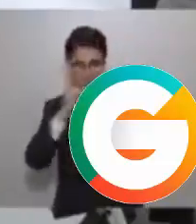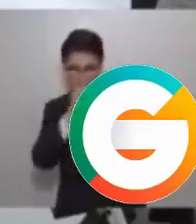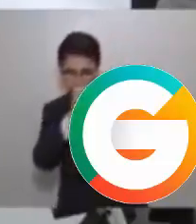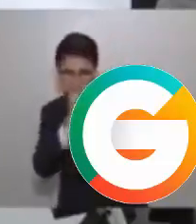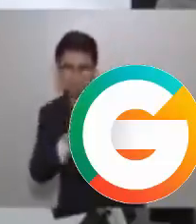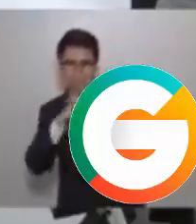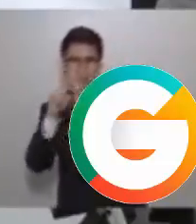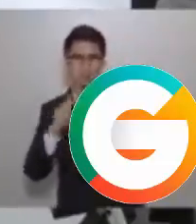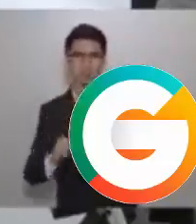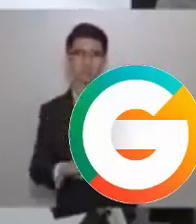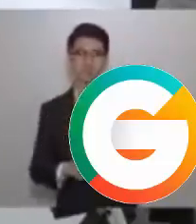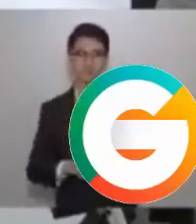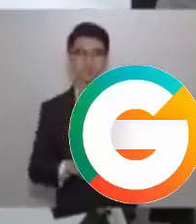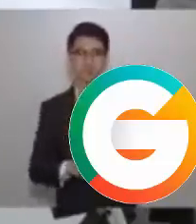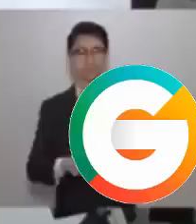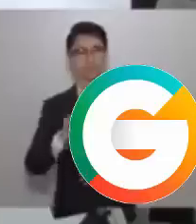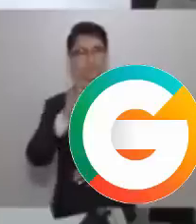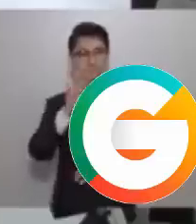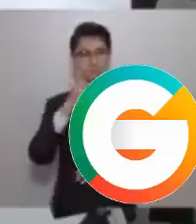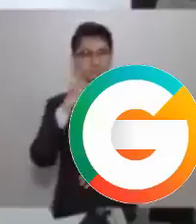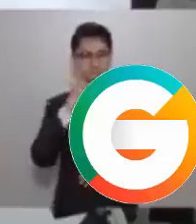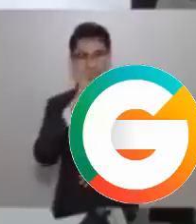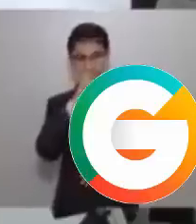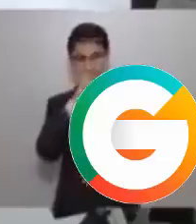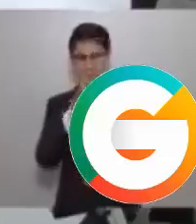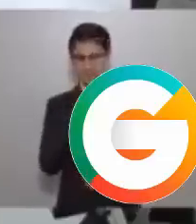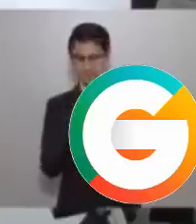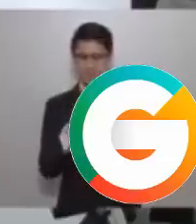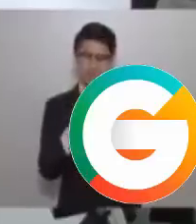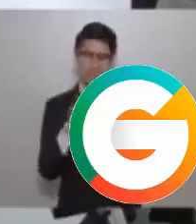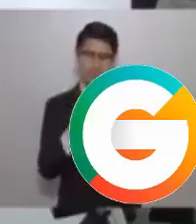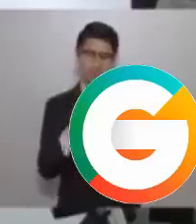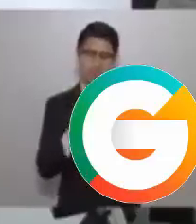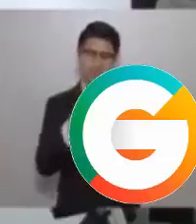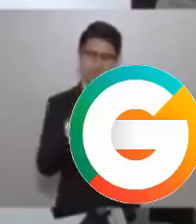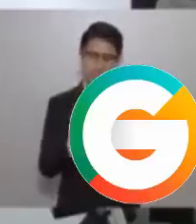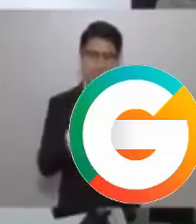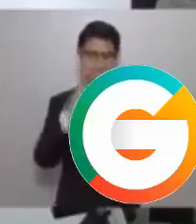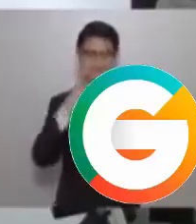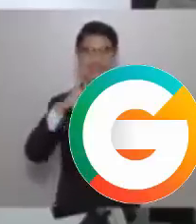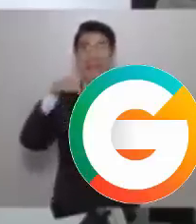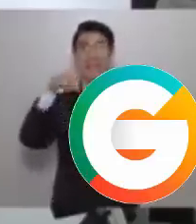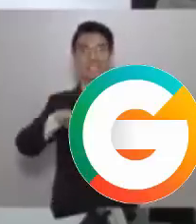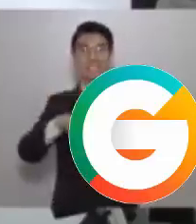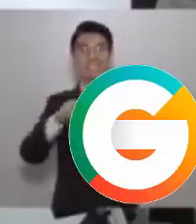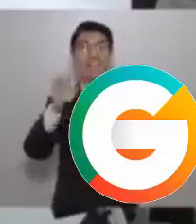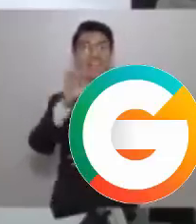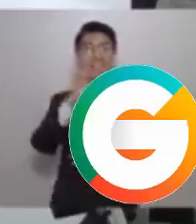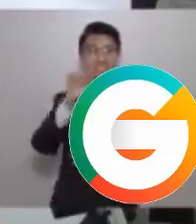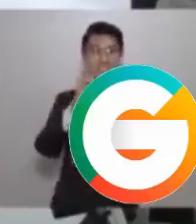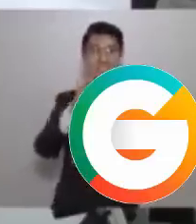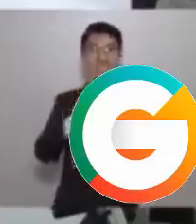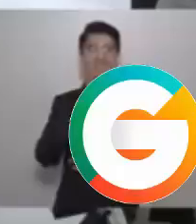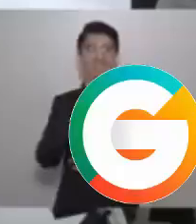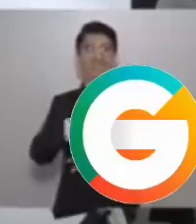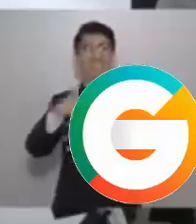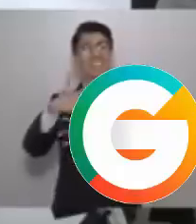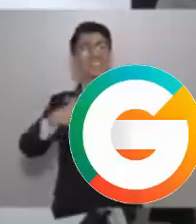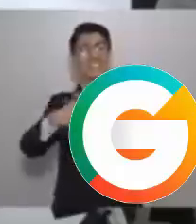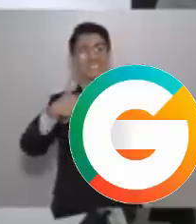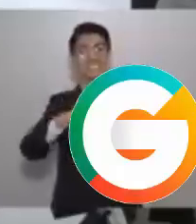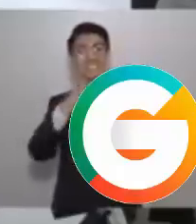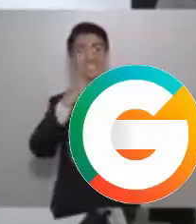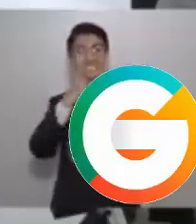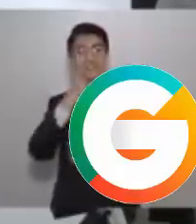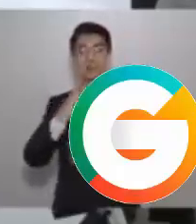han suspendido a 15 elementos por desarrollar alguna conducta contraria a las disposiciones reglamentarias o la